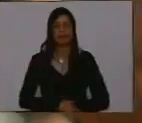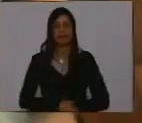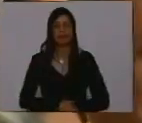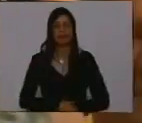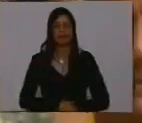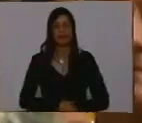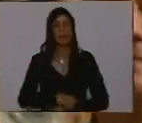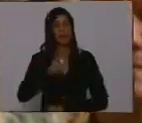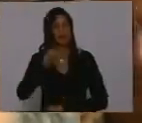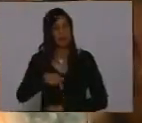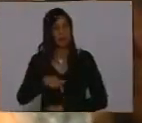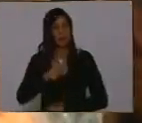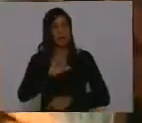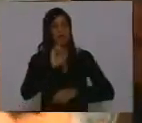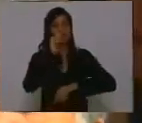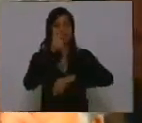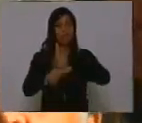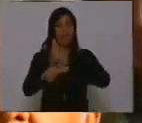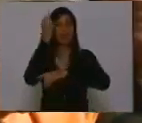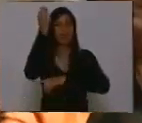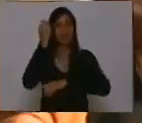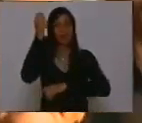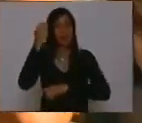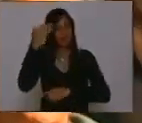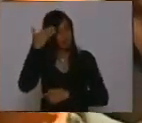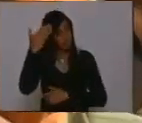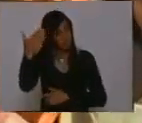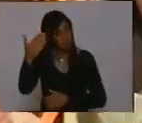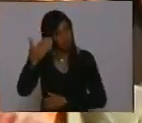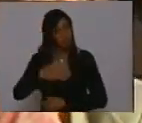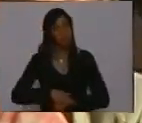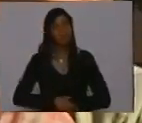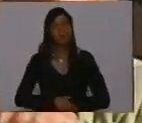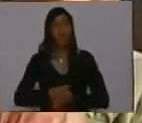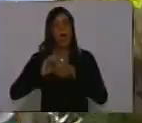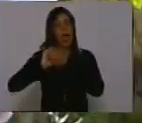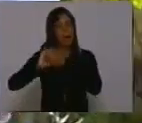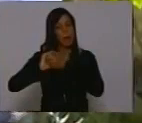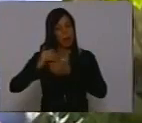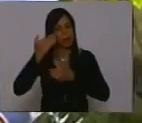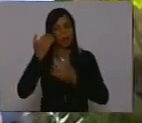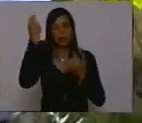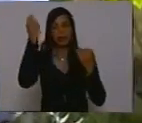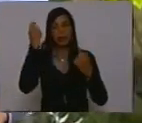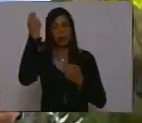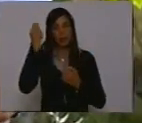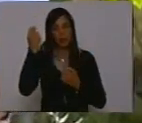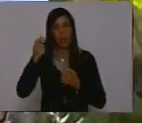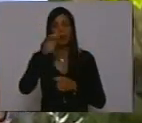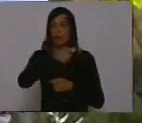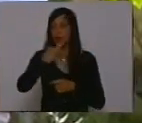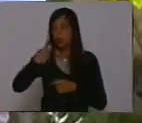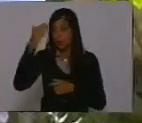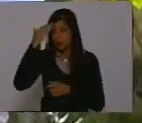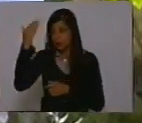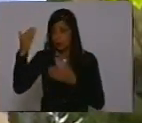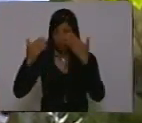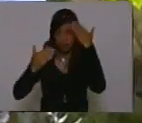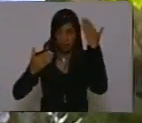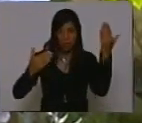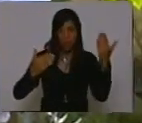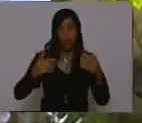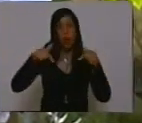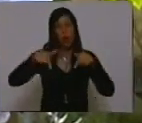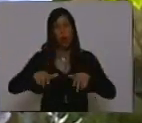Bueno, saludo a la directiva de la Asamblea Nacional Constituyente, colegas constituyentes. Hoy,